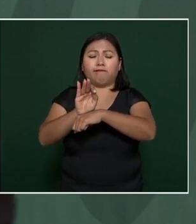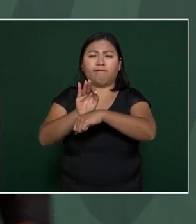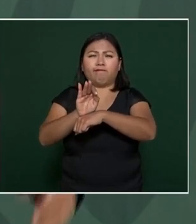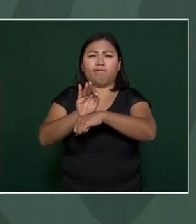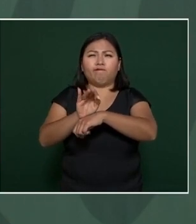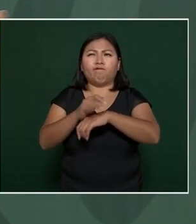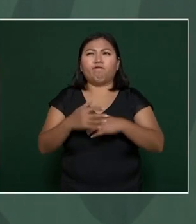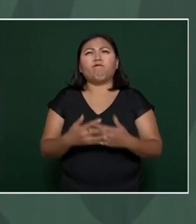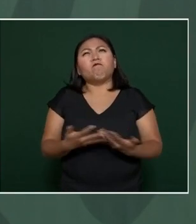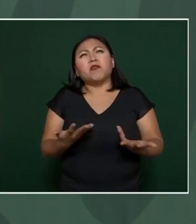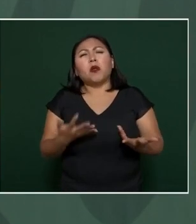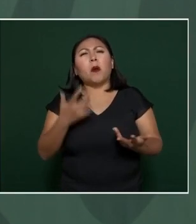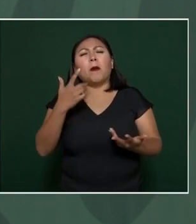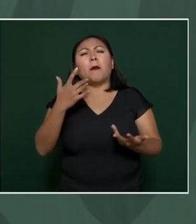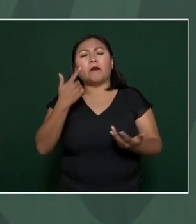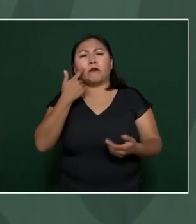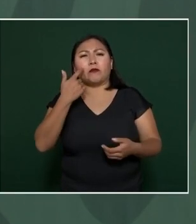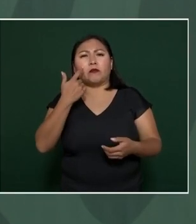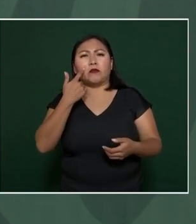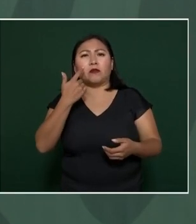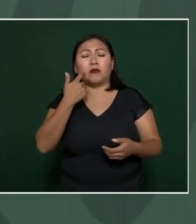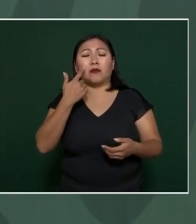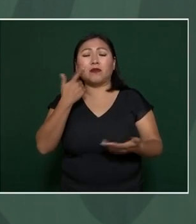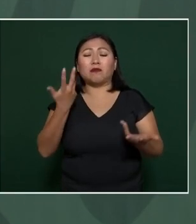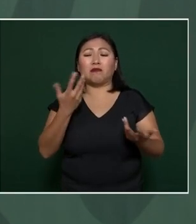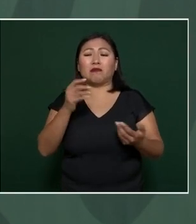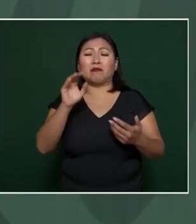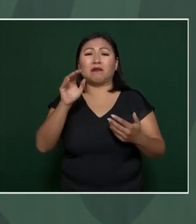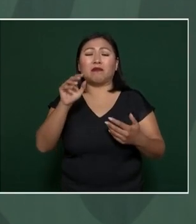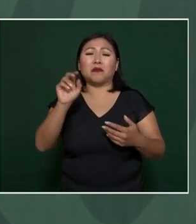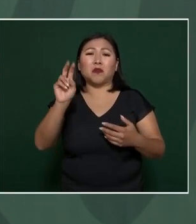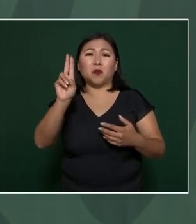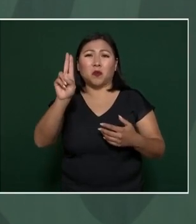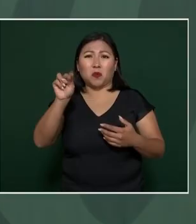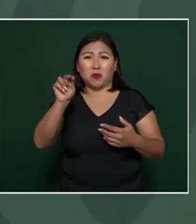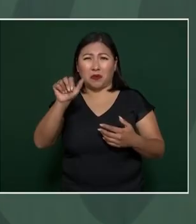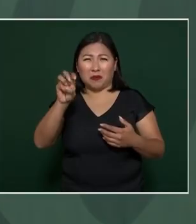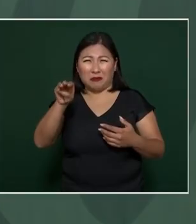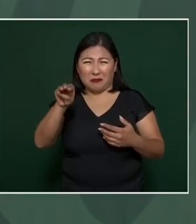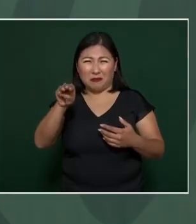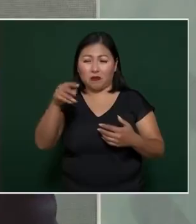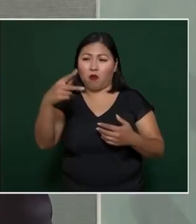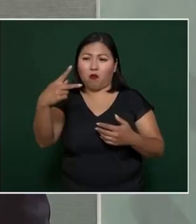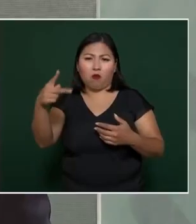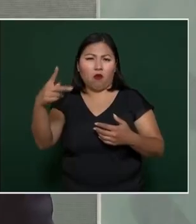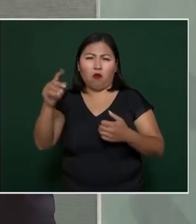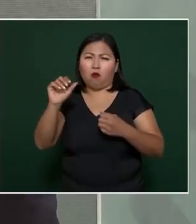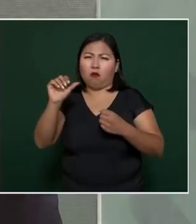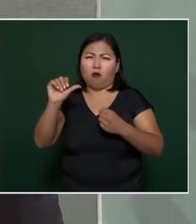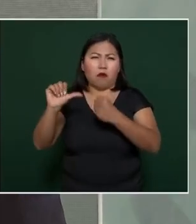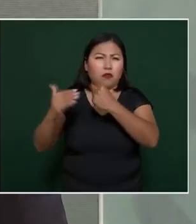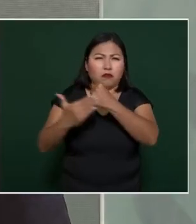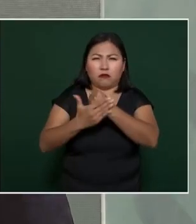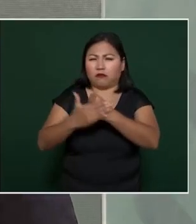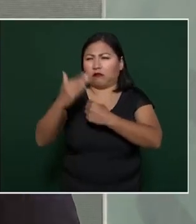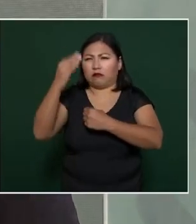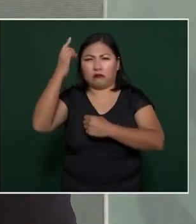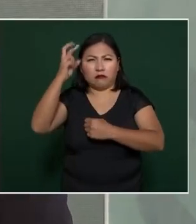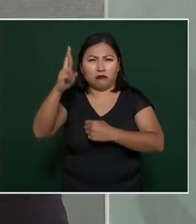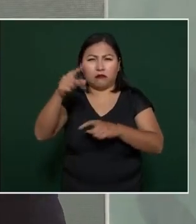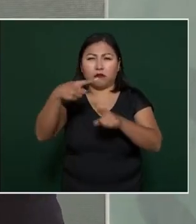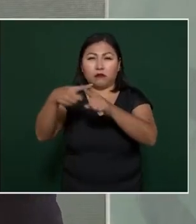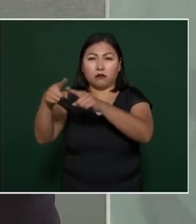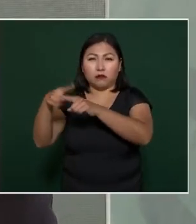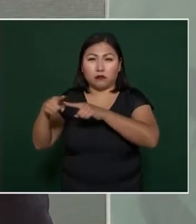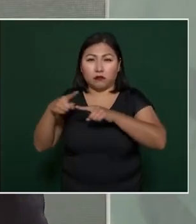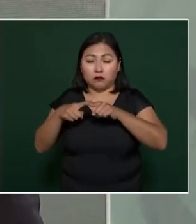eh limitado mucho el avance de la universidad el acercamiento de la universidad